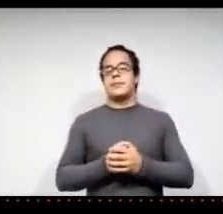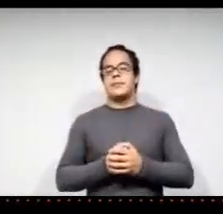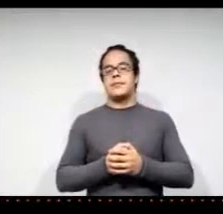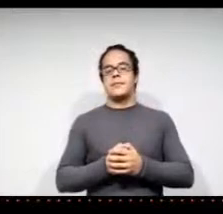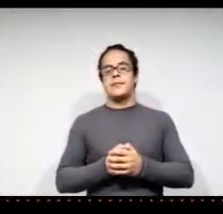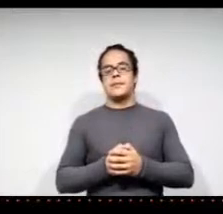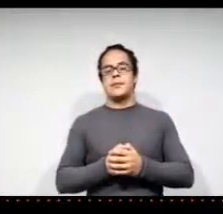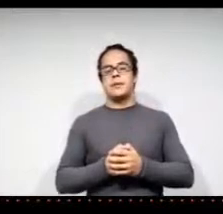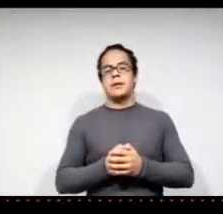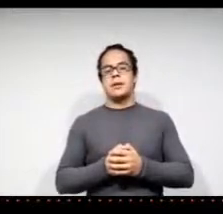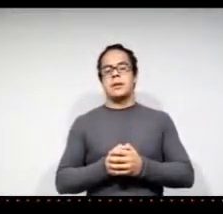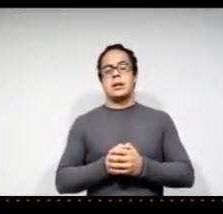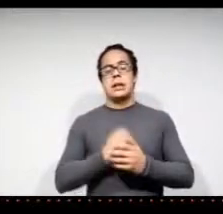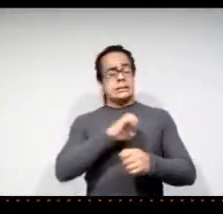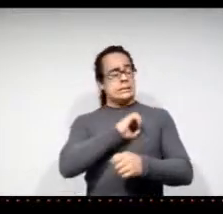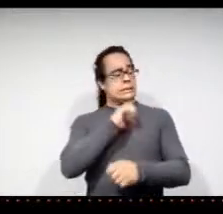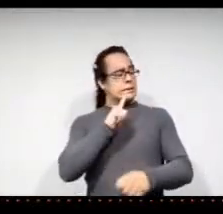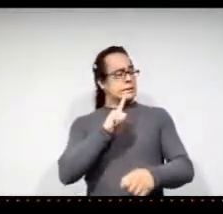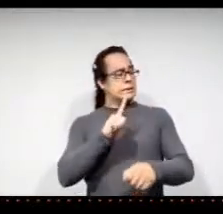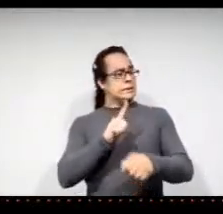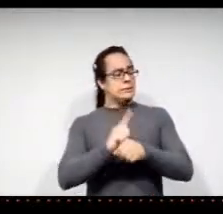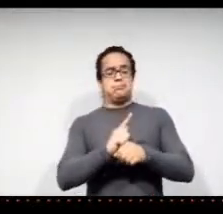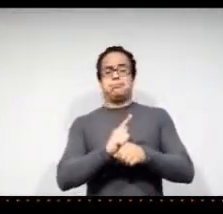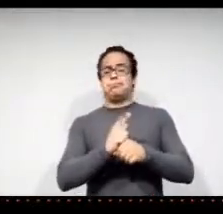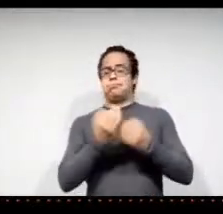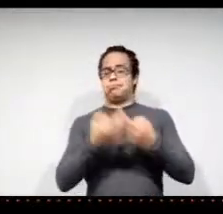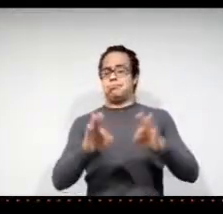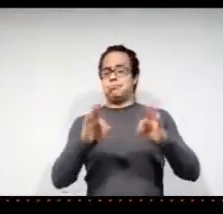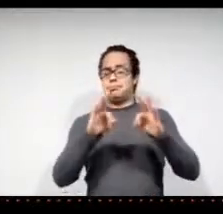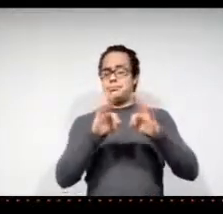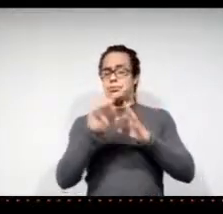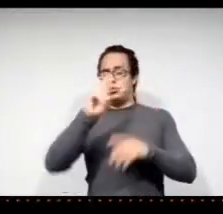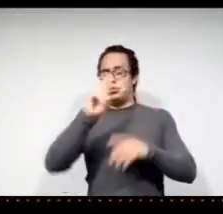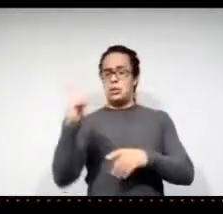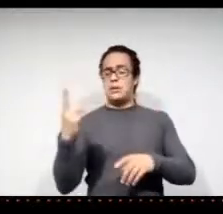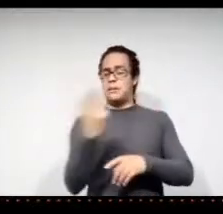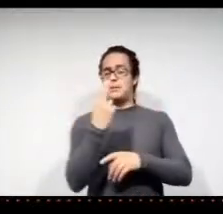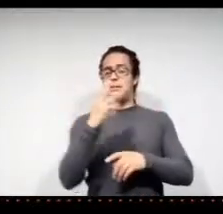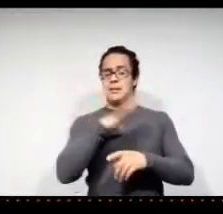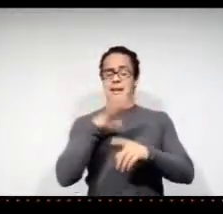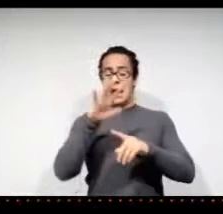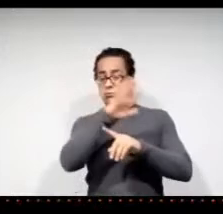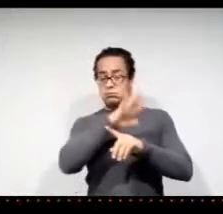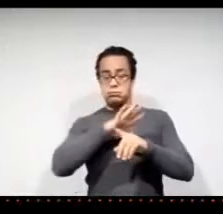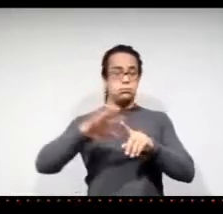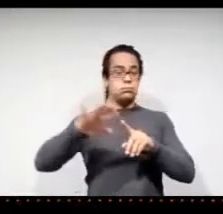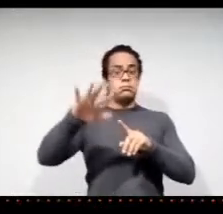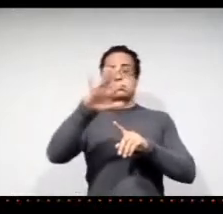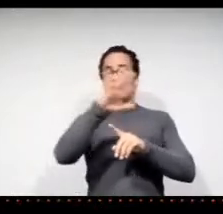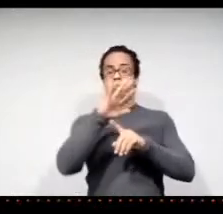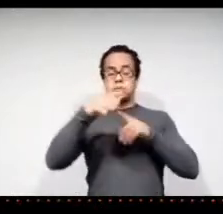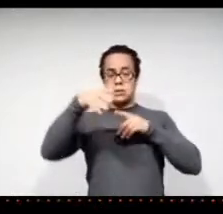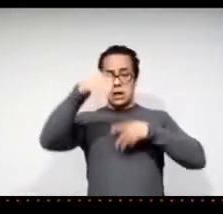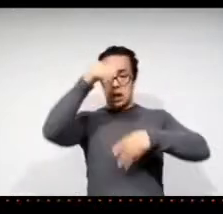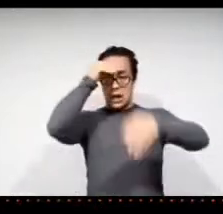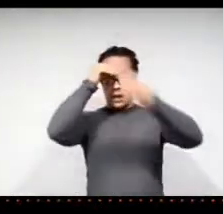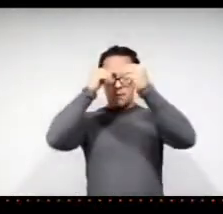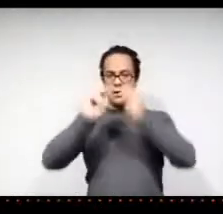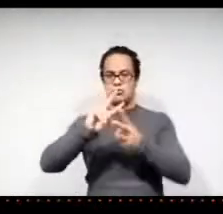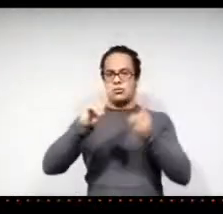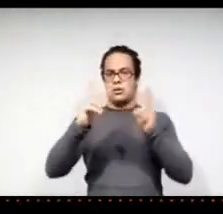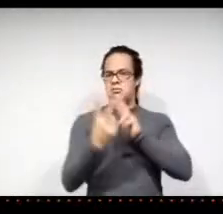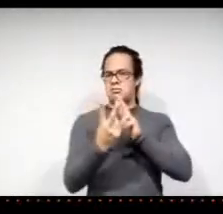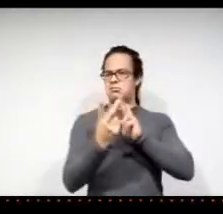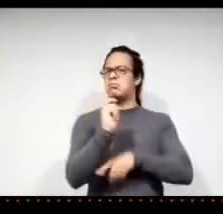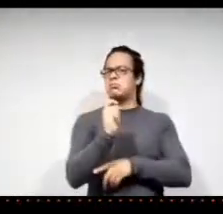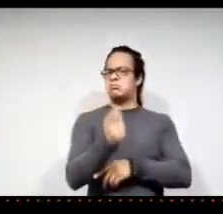especialmente benéfico el que la universidad está enmarcada en un contexto de aprendizaje invertido. Nos hemos